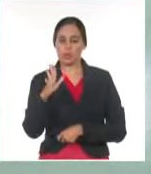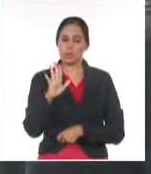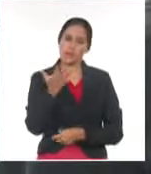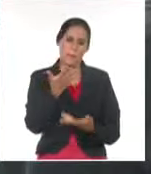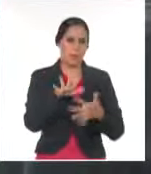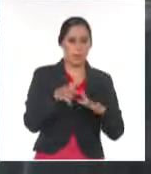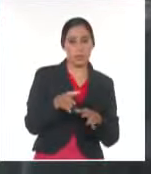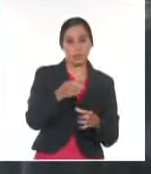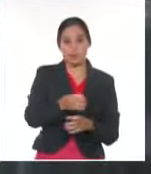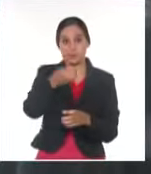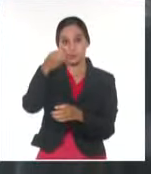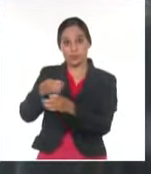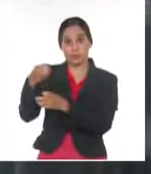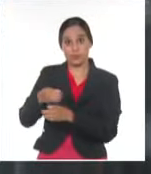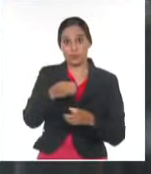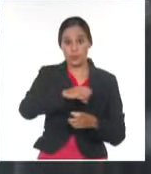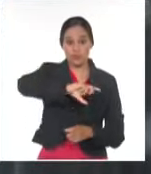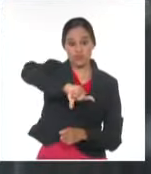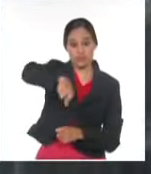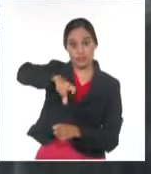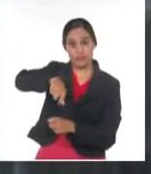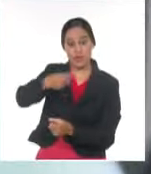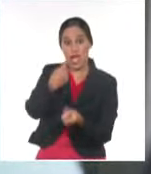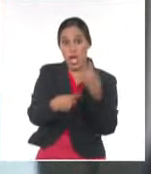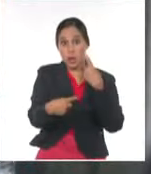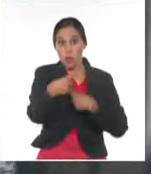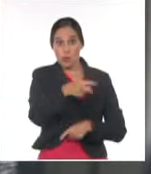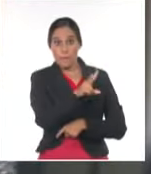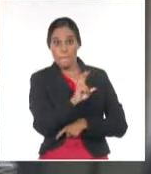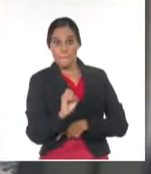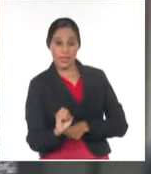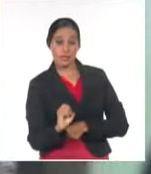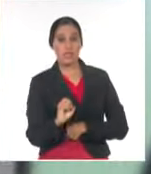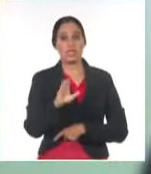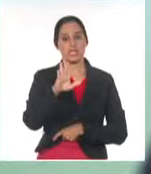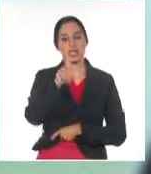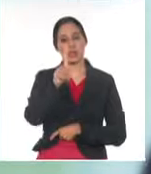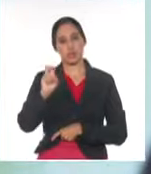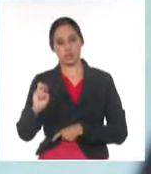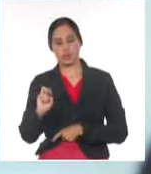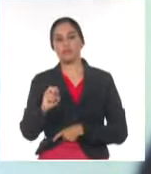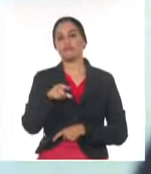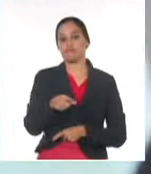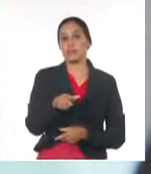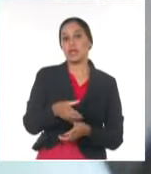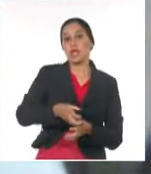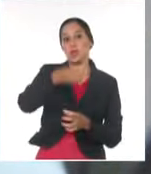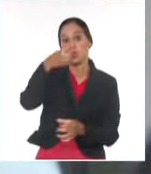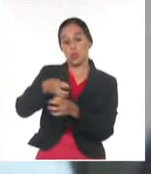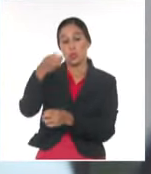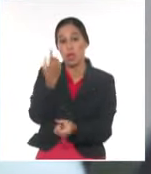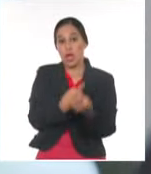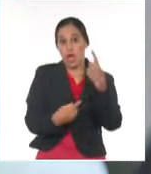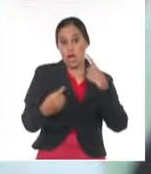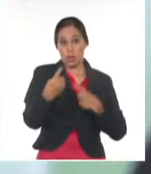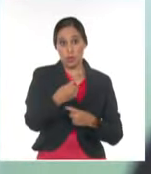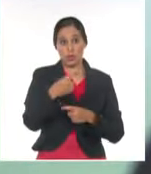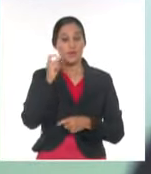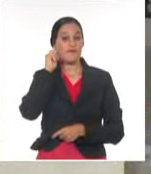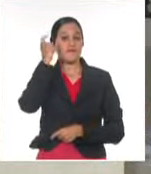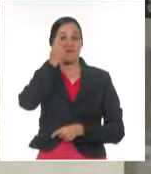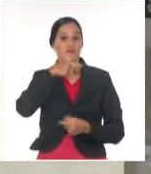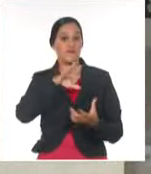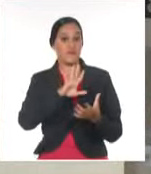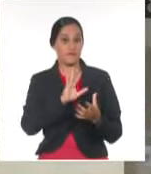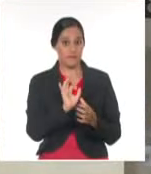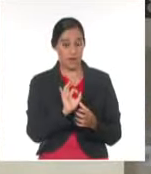con una llenadora para recipientes de 20 y 200 litros. Va dirigida a las Fuerzas Armadas, va dirigida a MINSIN,